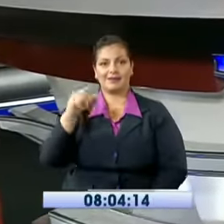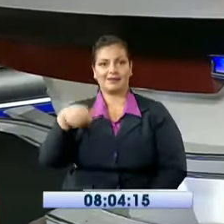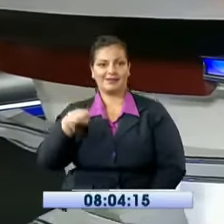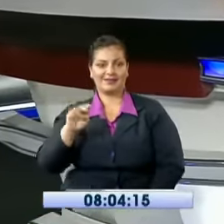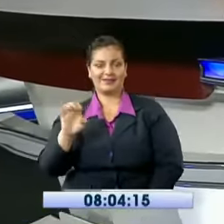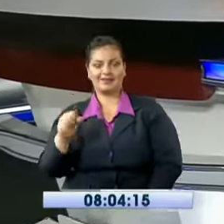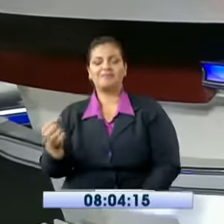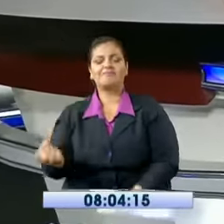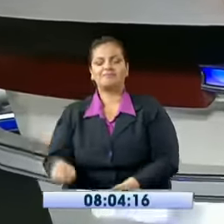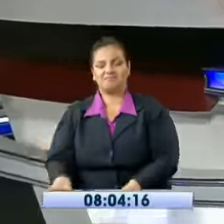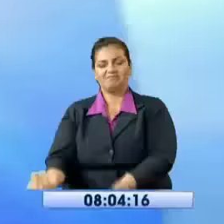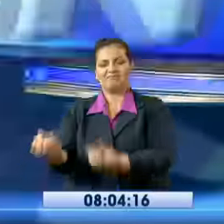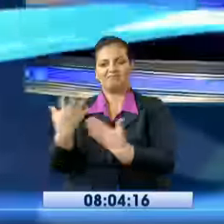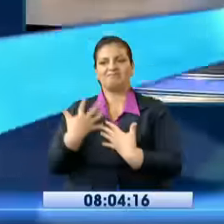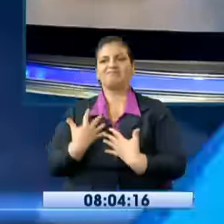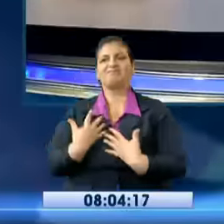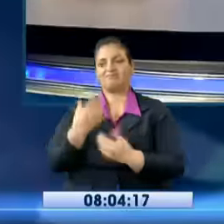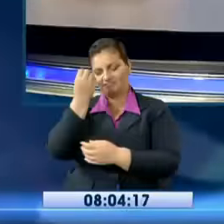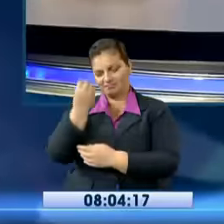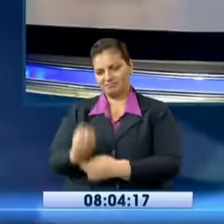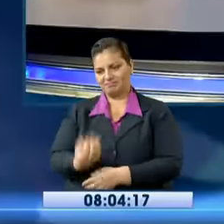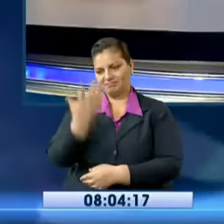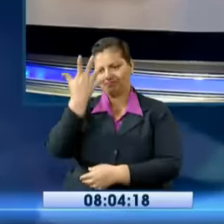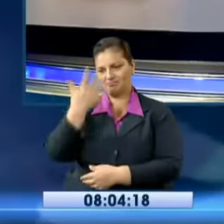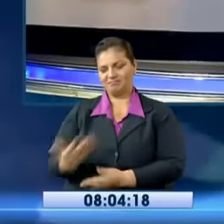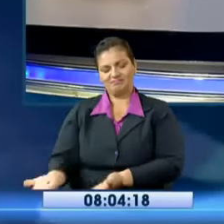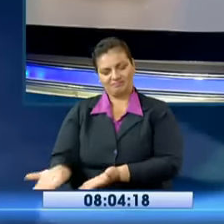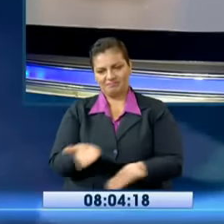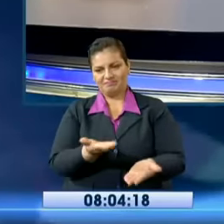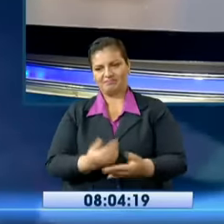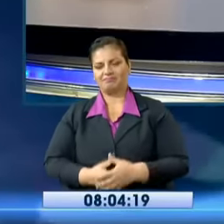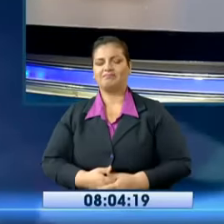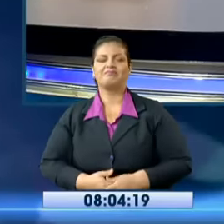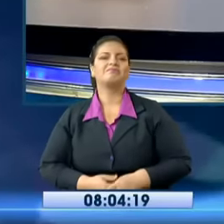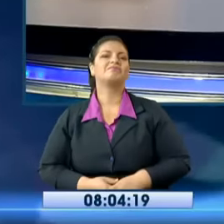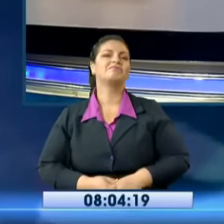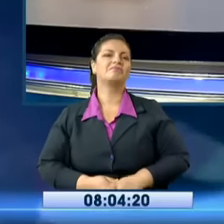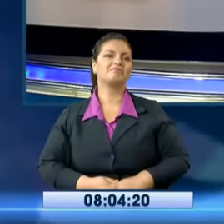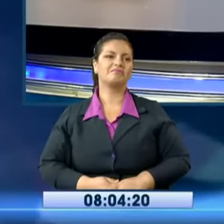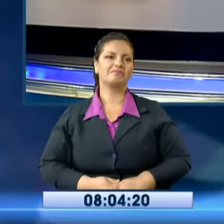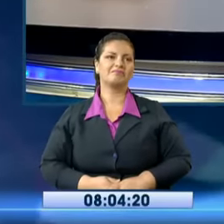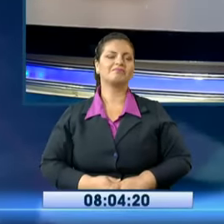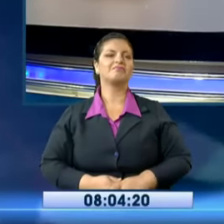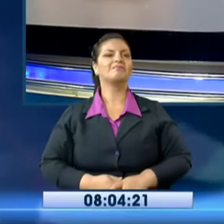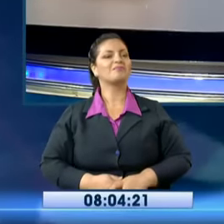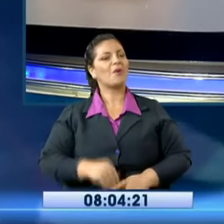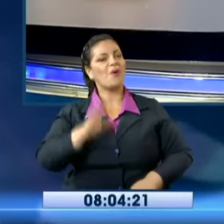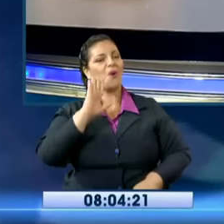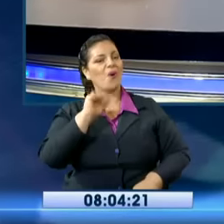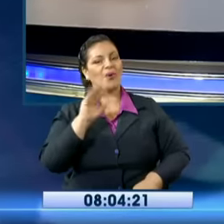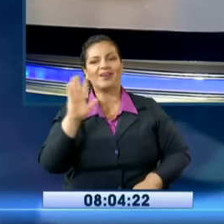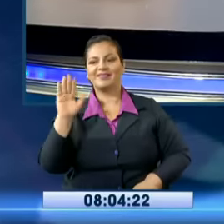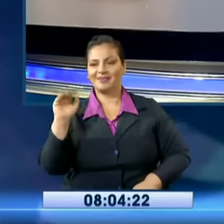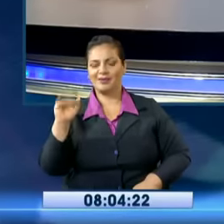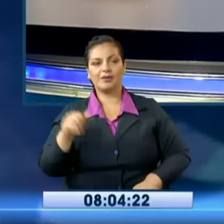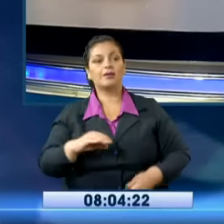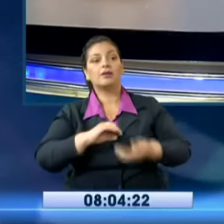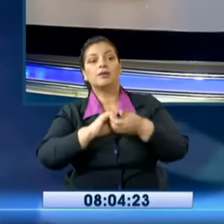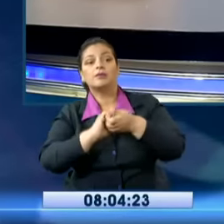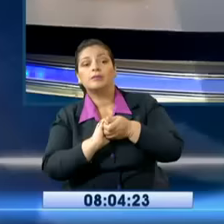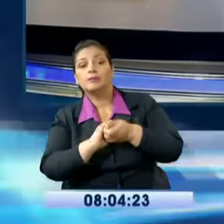más información. Adelante, Enrique, buenos días. Buenos días, Enrique, adelante. Buenos días, hola Roselena, Hugo, amigos